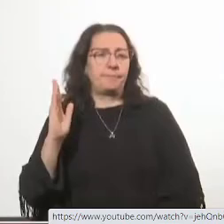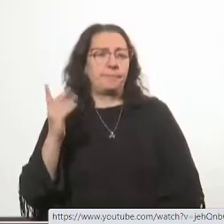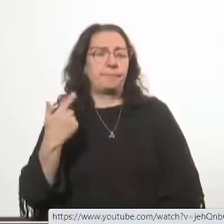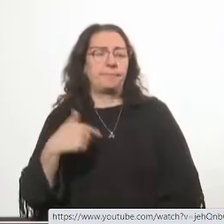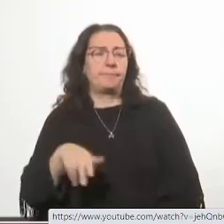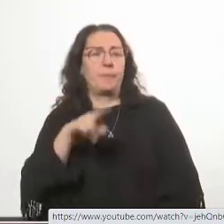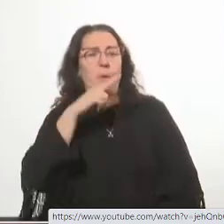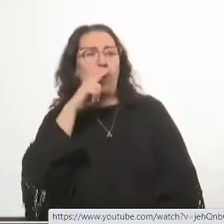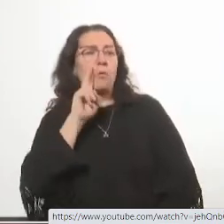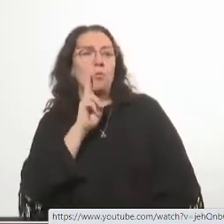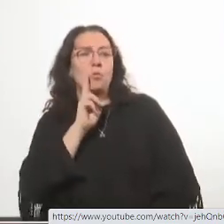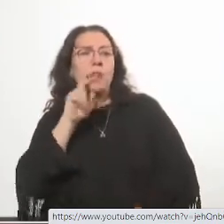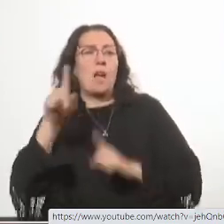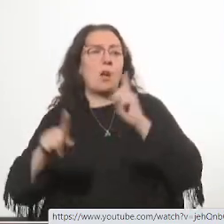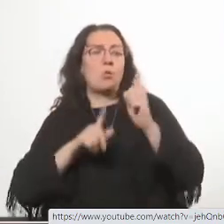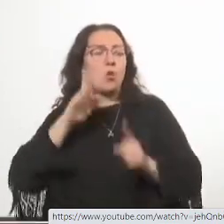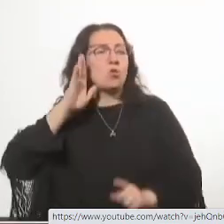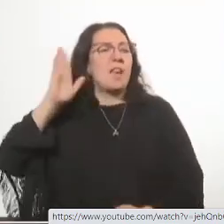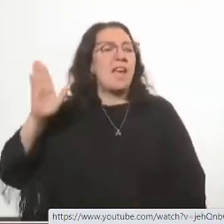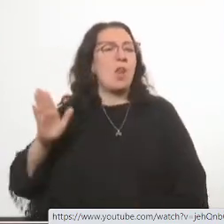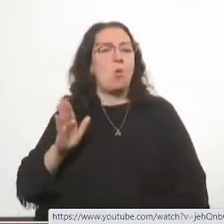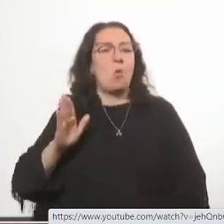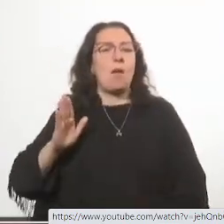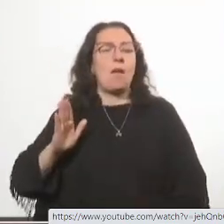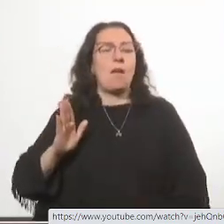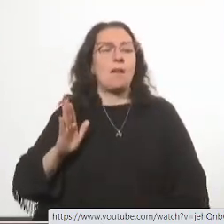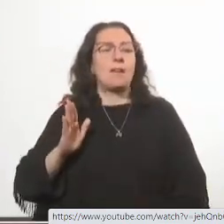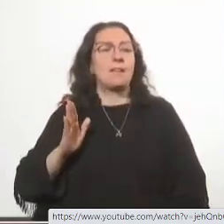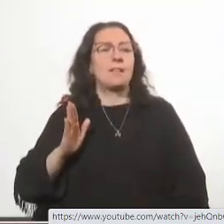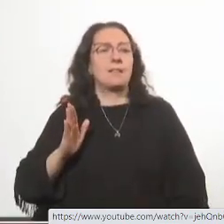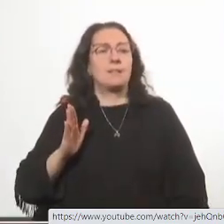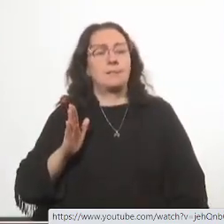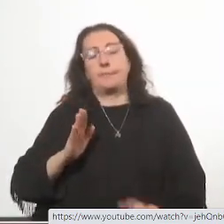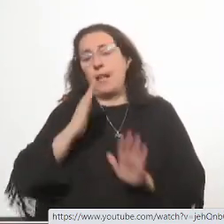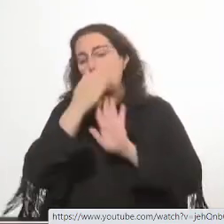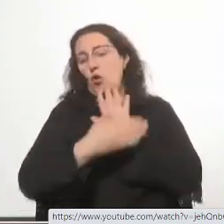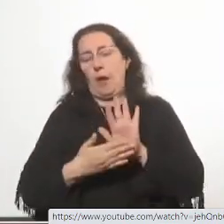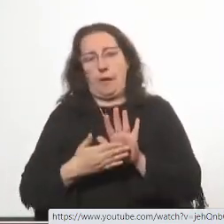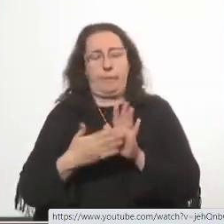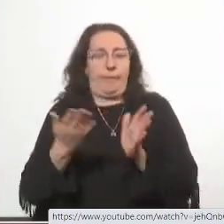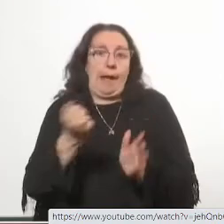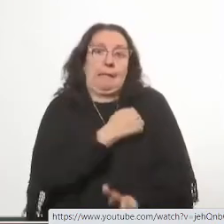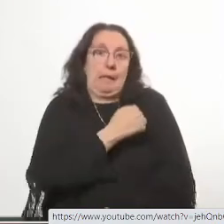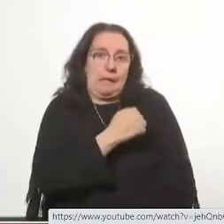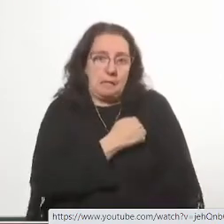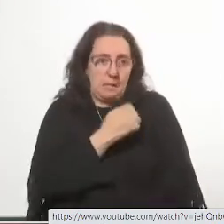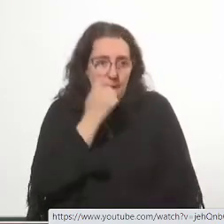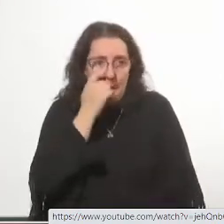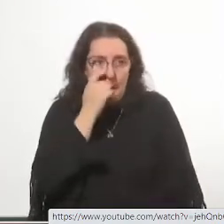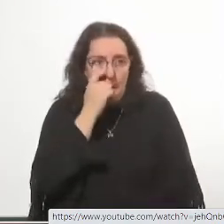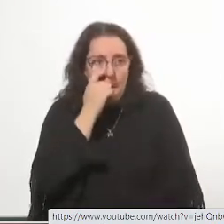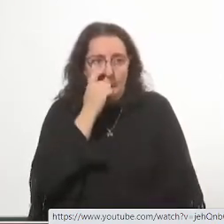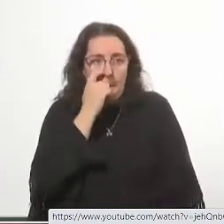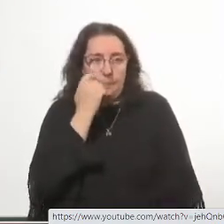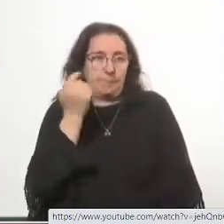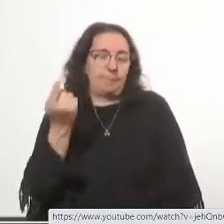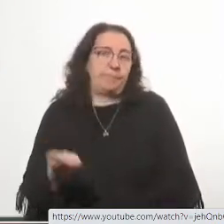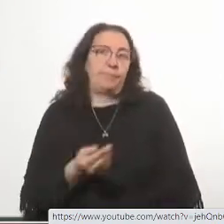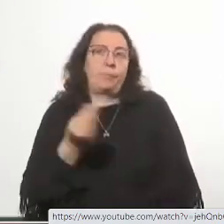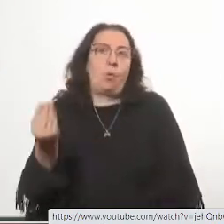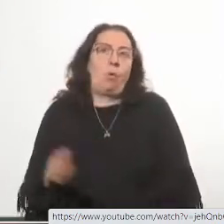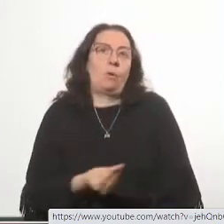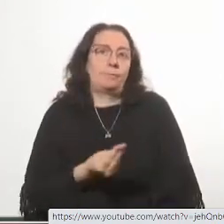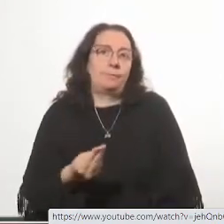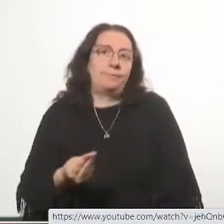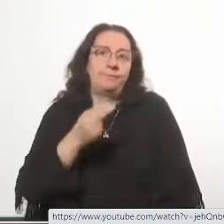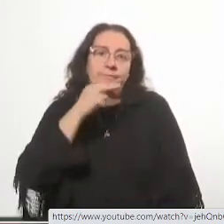la conducta de algunos héroes nacionales respecto al propio general Artigas. Ay, si será remoto. ¿Cuál fue